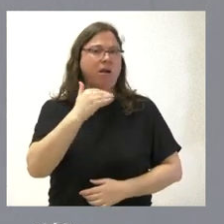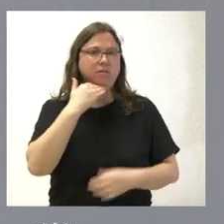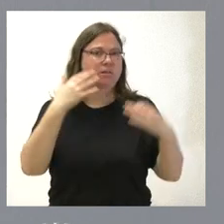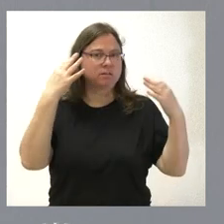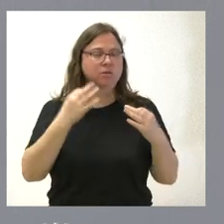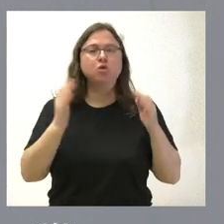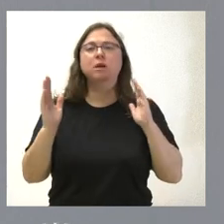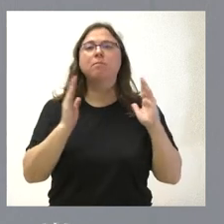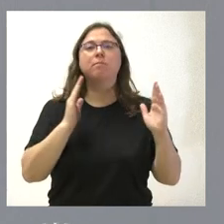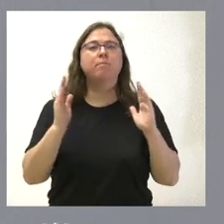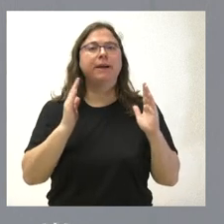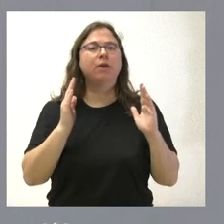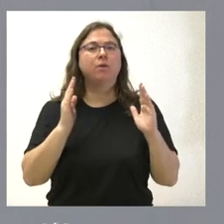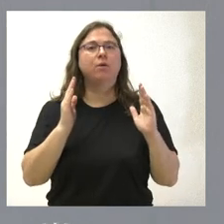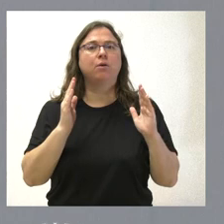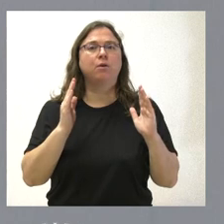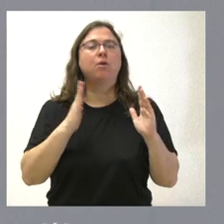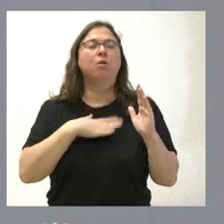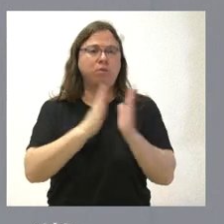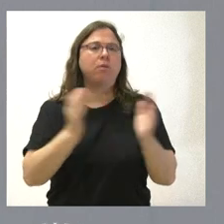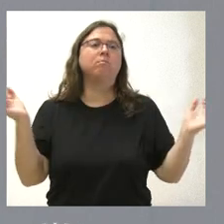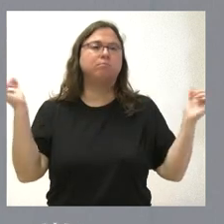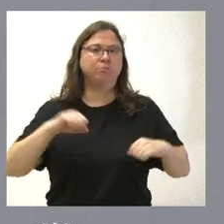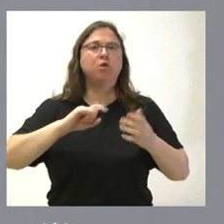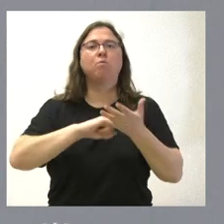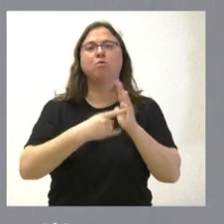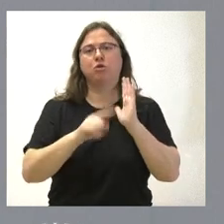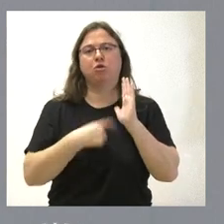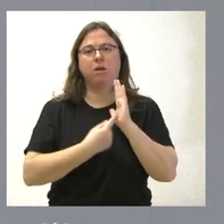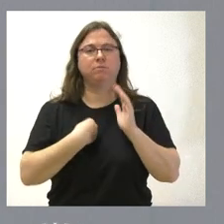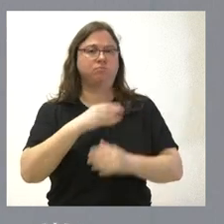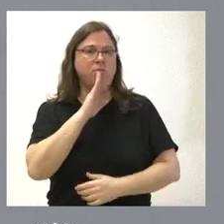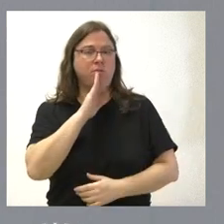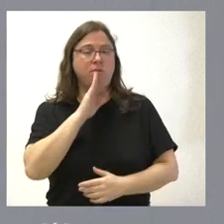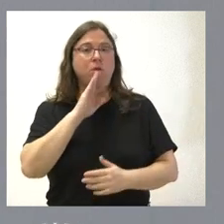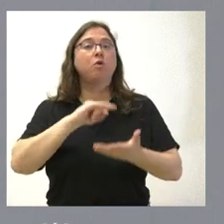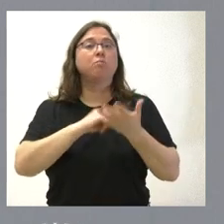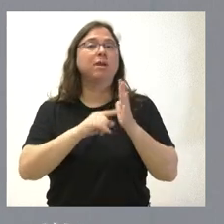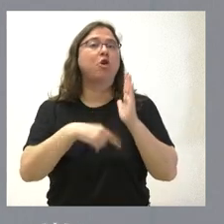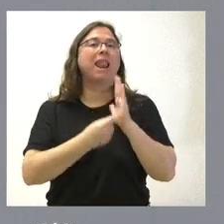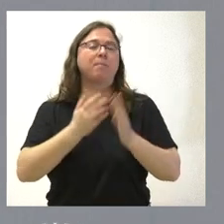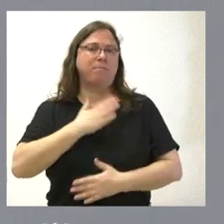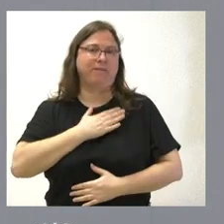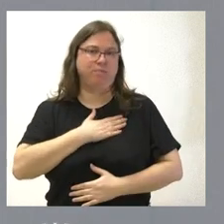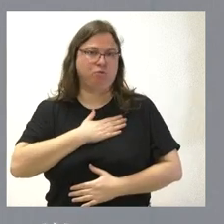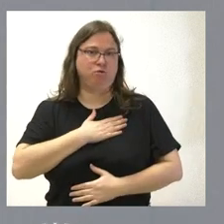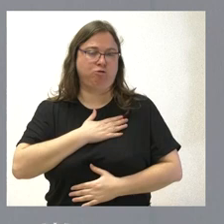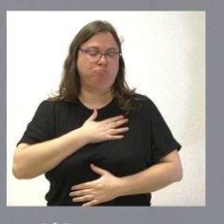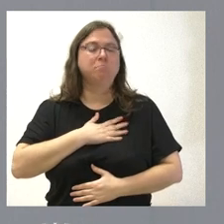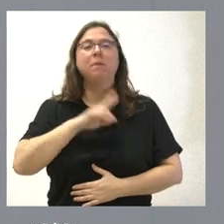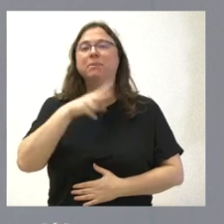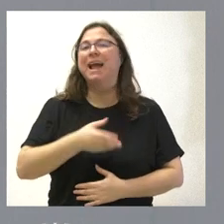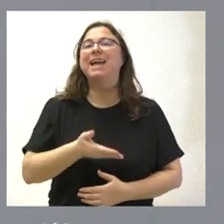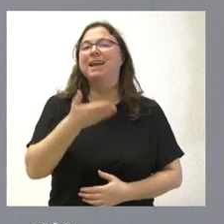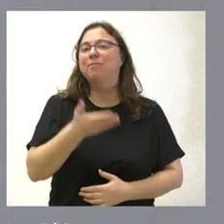sesiones pues se podrá aprobar ese proyecto de ley al que usted hacía referencia que es el proyecto de ley de patrimonio de nuestra comunidad que es muy importante porque